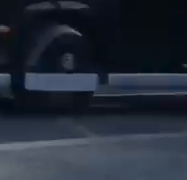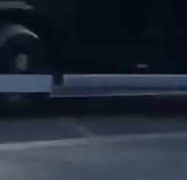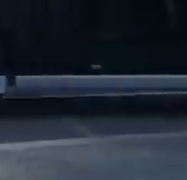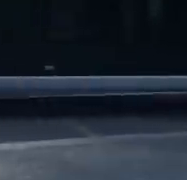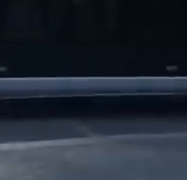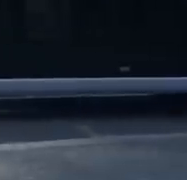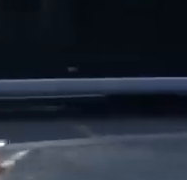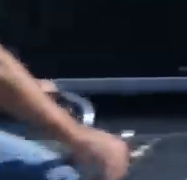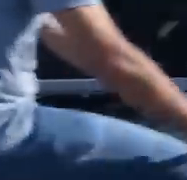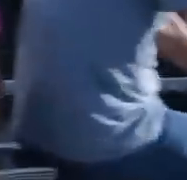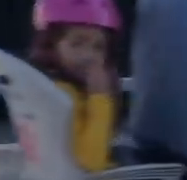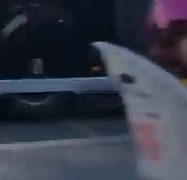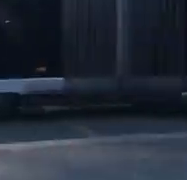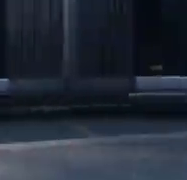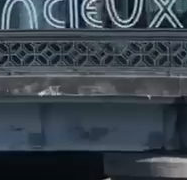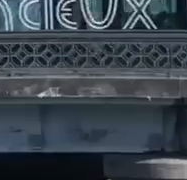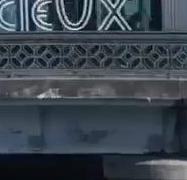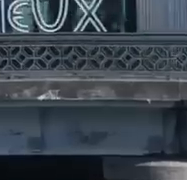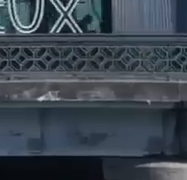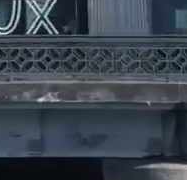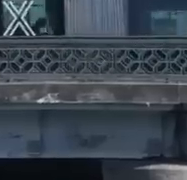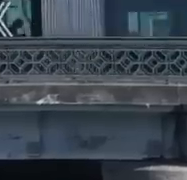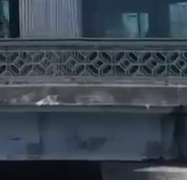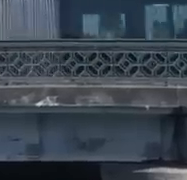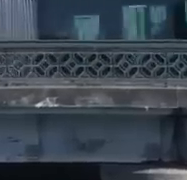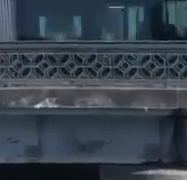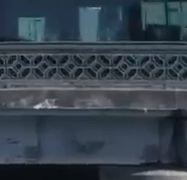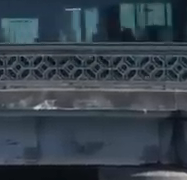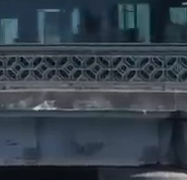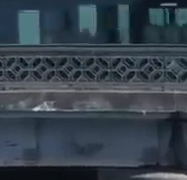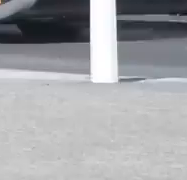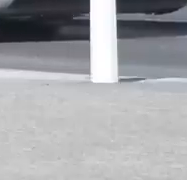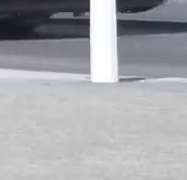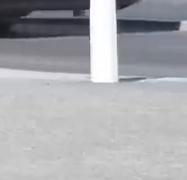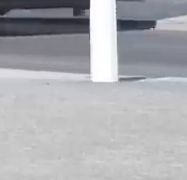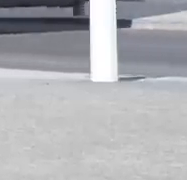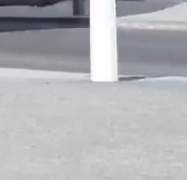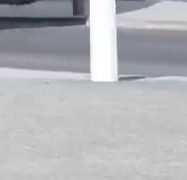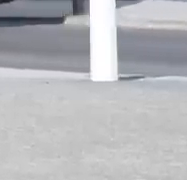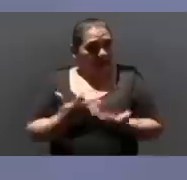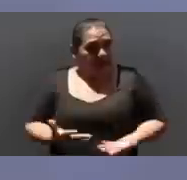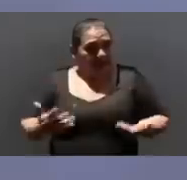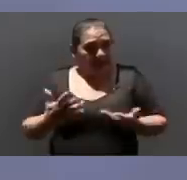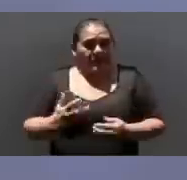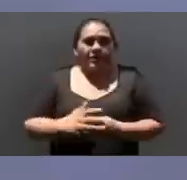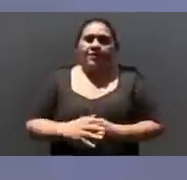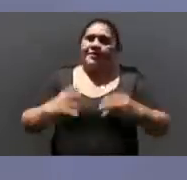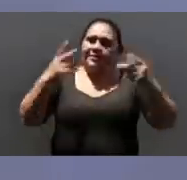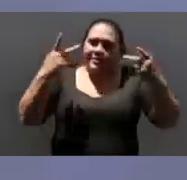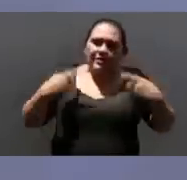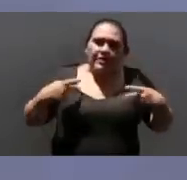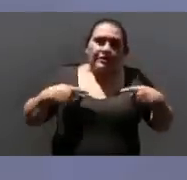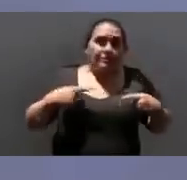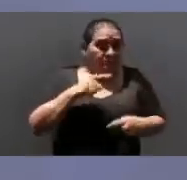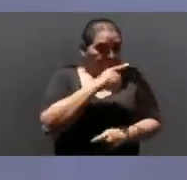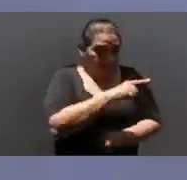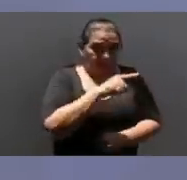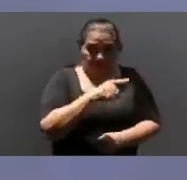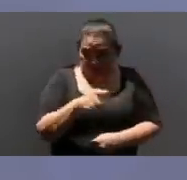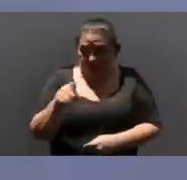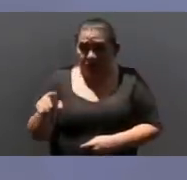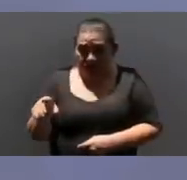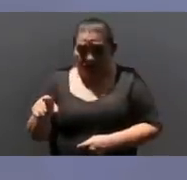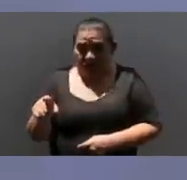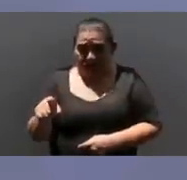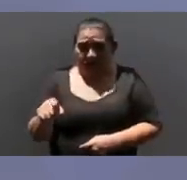todo el sureste del país. Y lo que vamos a hacer es que la gente de Canacín se pueda